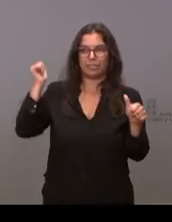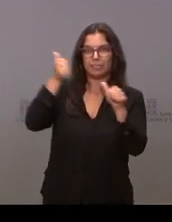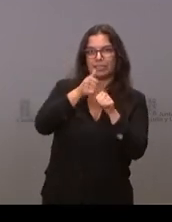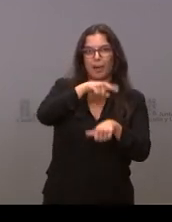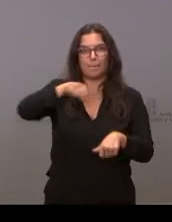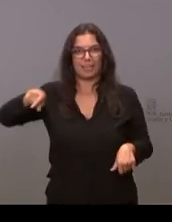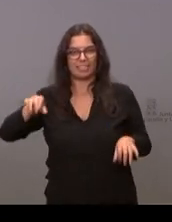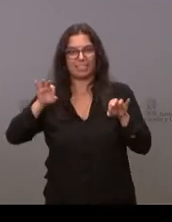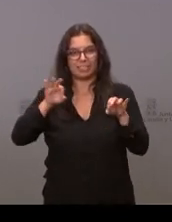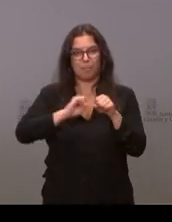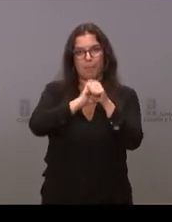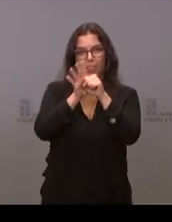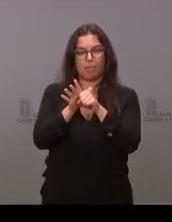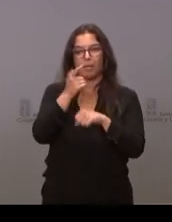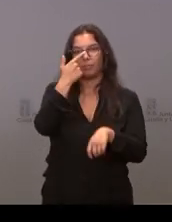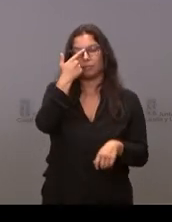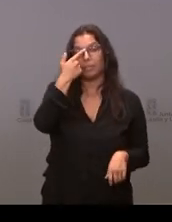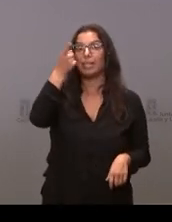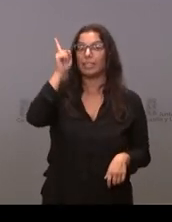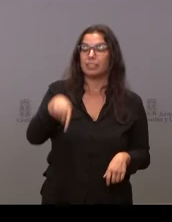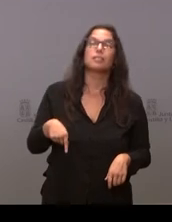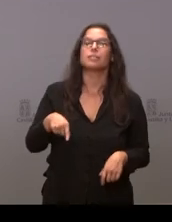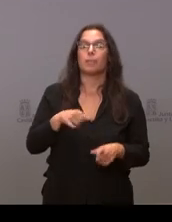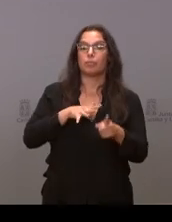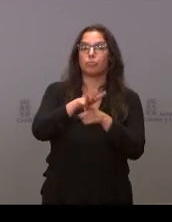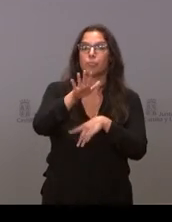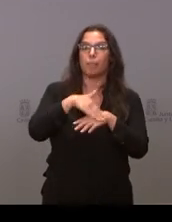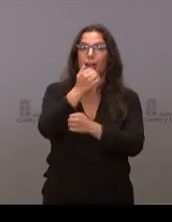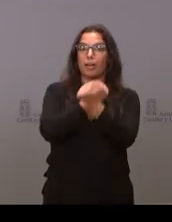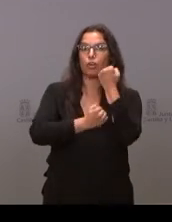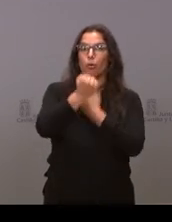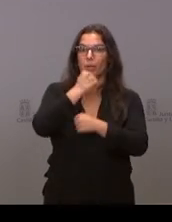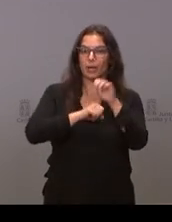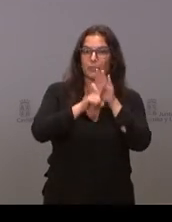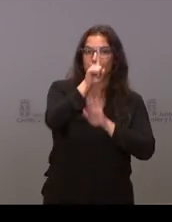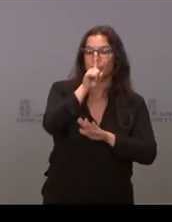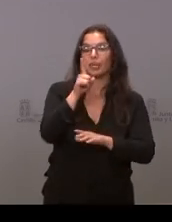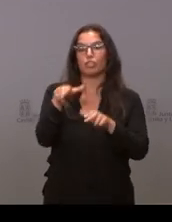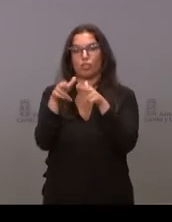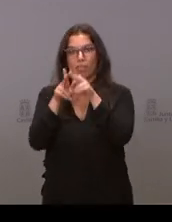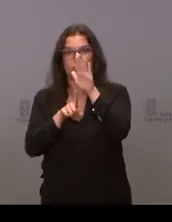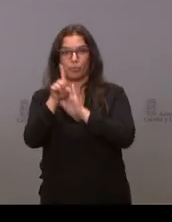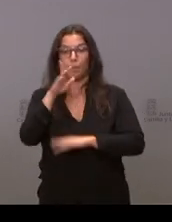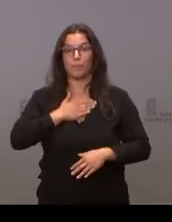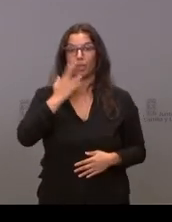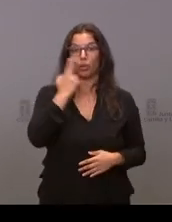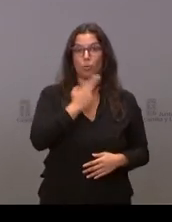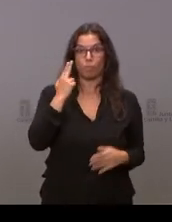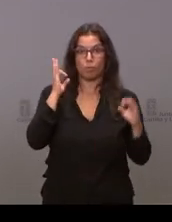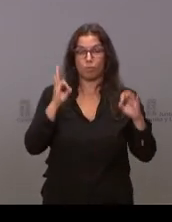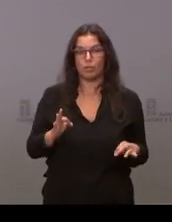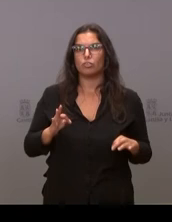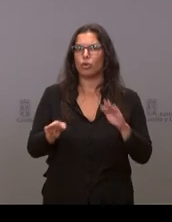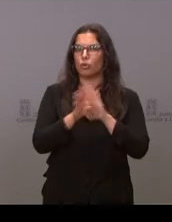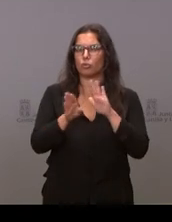pandemia. Y también lo es para la recuperación económica y social. Y mi compromiso es seguir